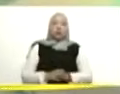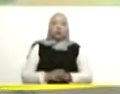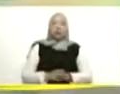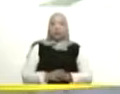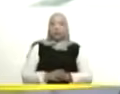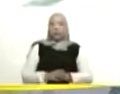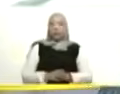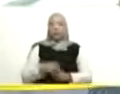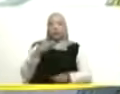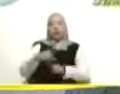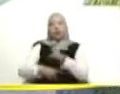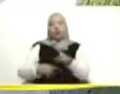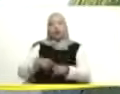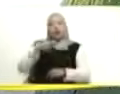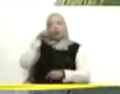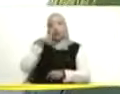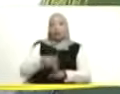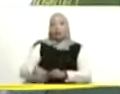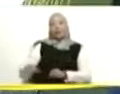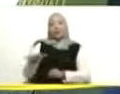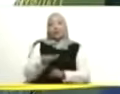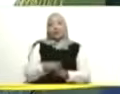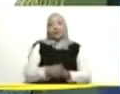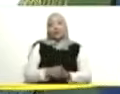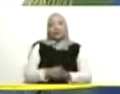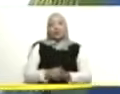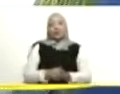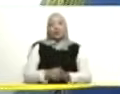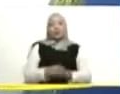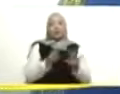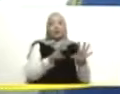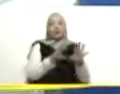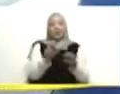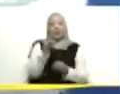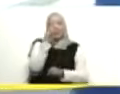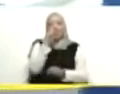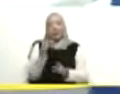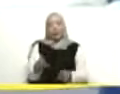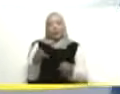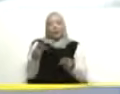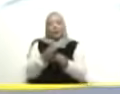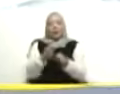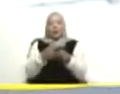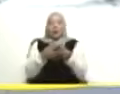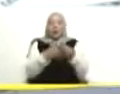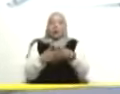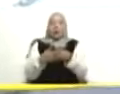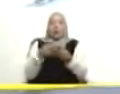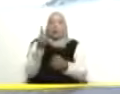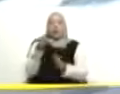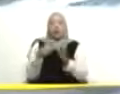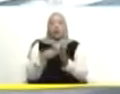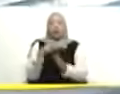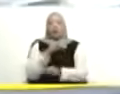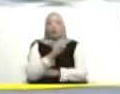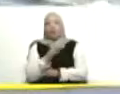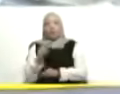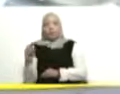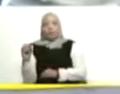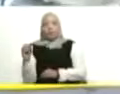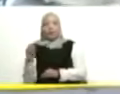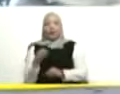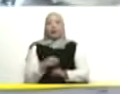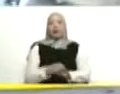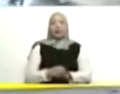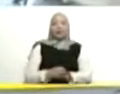una producción acuícola de 700 toneladas y exportaciones de hasta 2.000 toneladas de capa ficus como tal. Ya